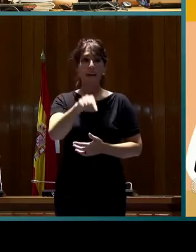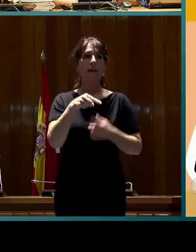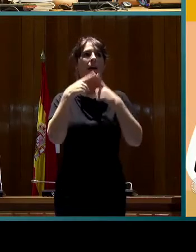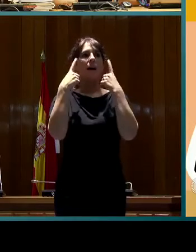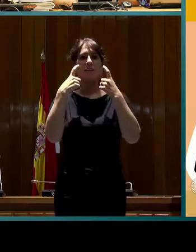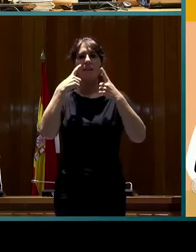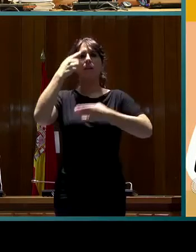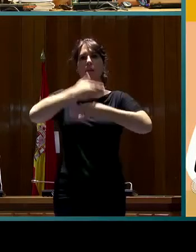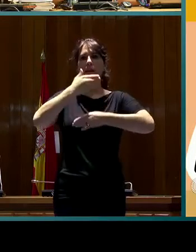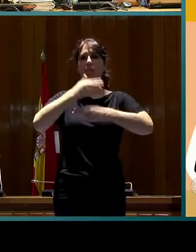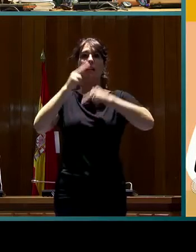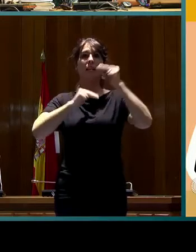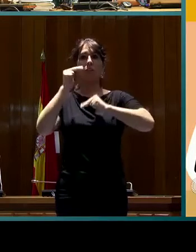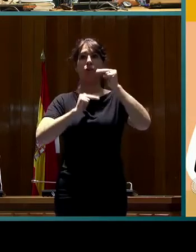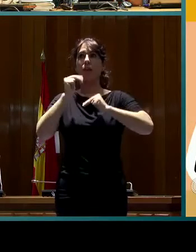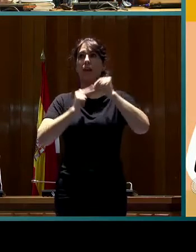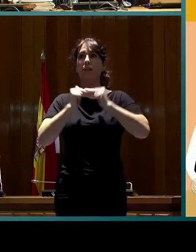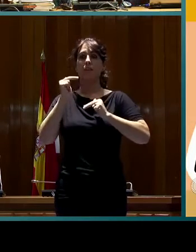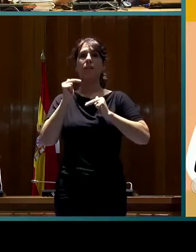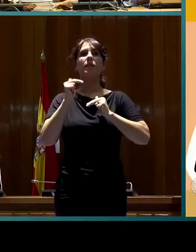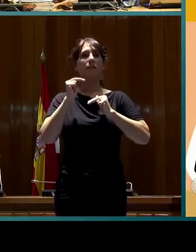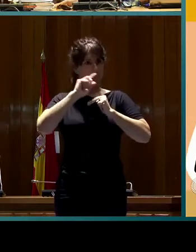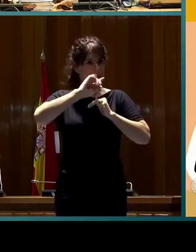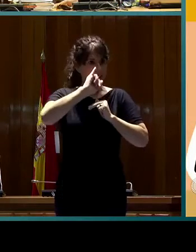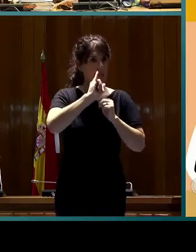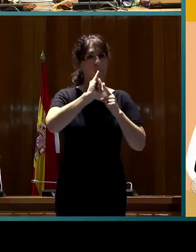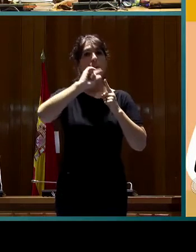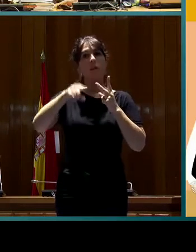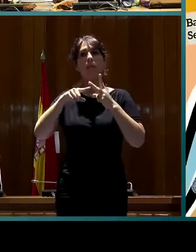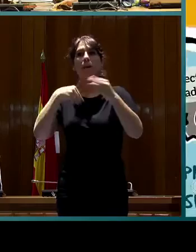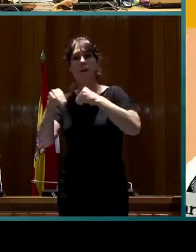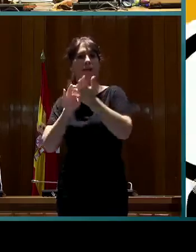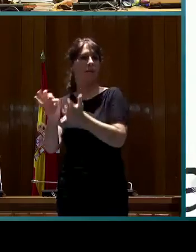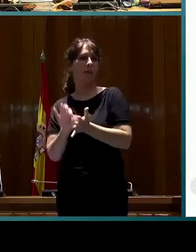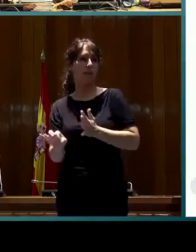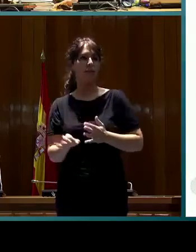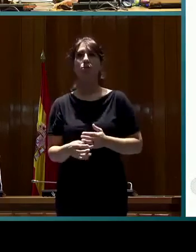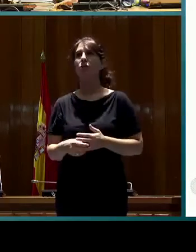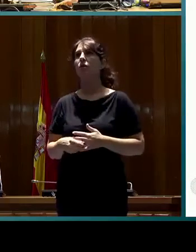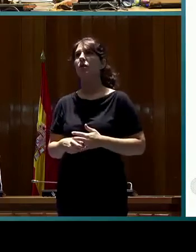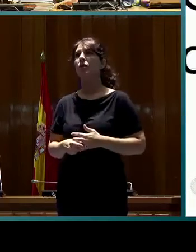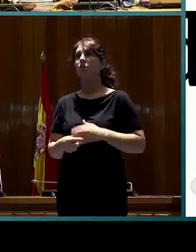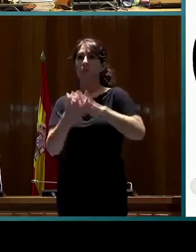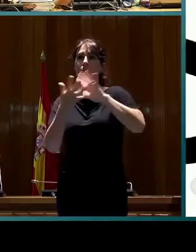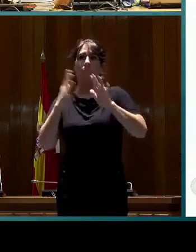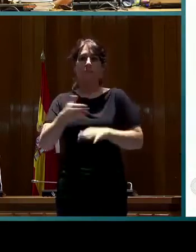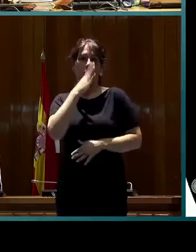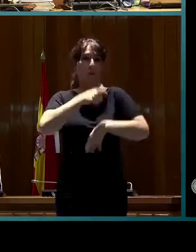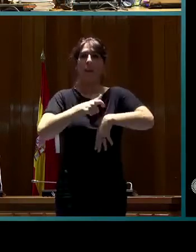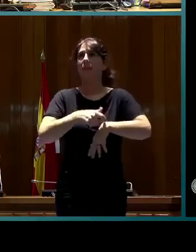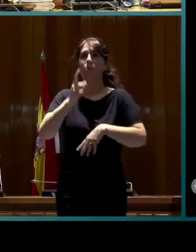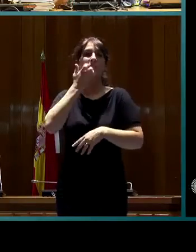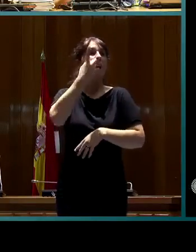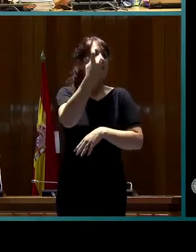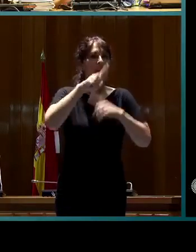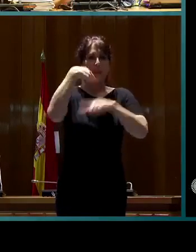barreras arquitectónicas no es simplemente eso, sino además pues, los materiales y los servicios. Y ahora voy a tirar para adelante porque si no, no me da tiempo. Esto, si necesitáis